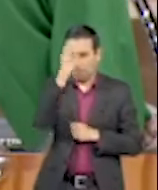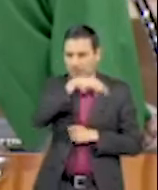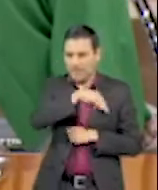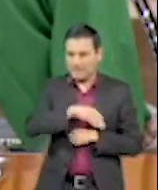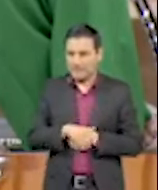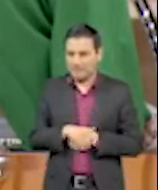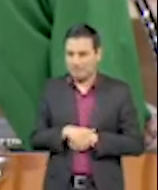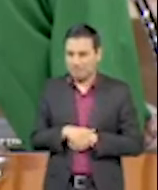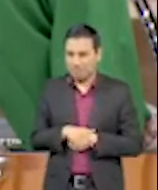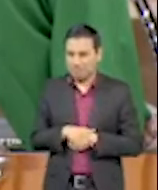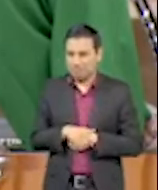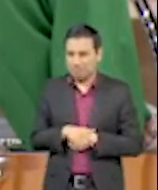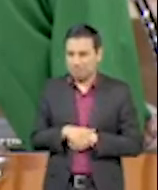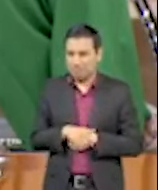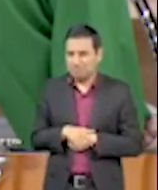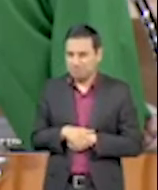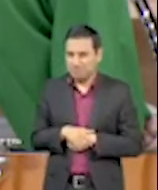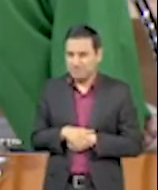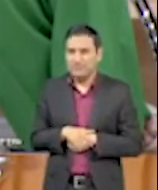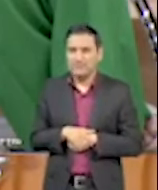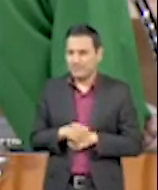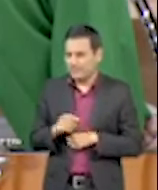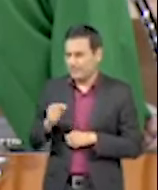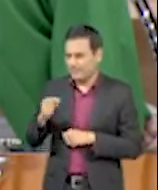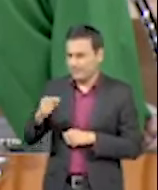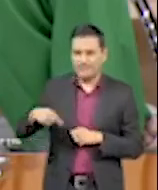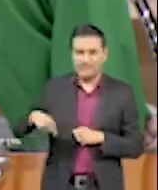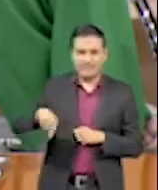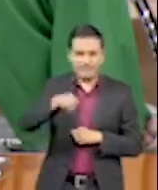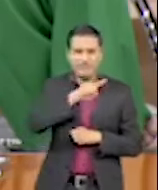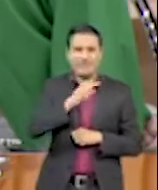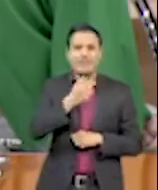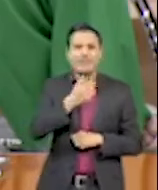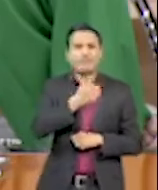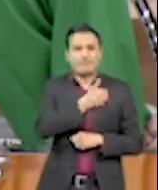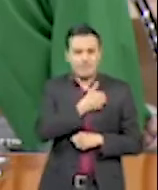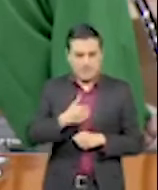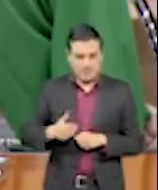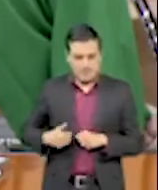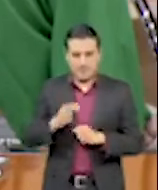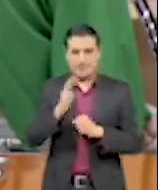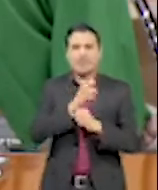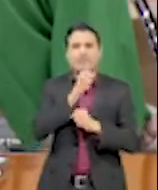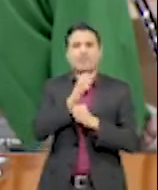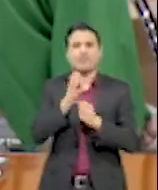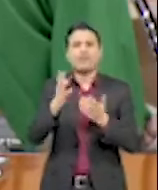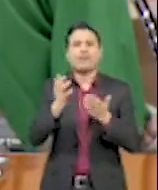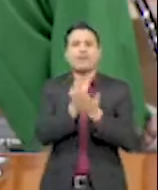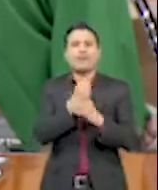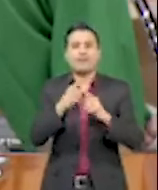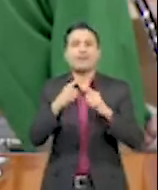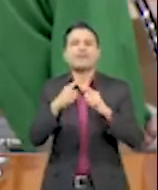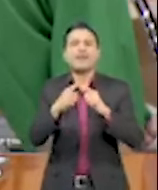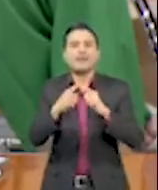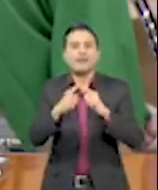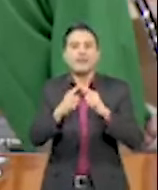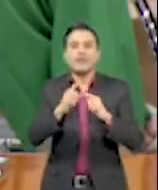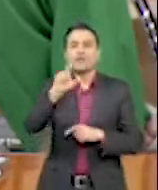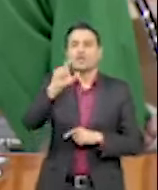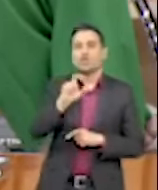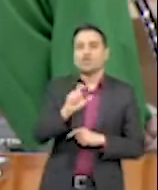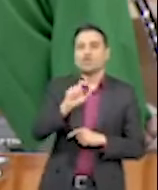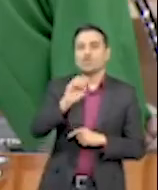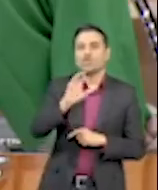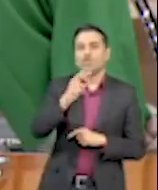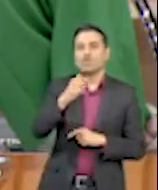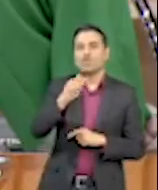Vamos a ganar la presidencia de la República con Xóchitl Gálvez, que será la primera